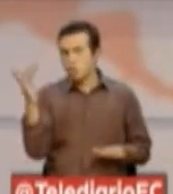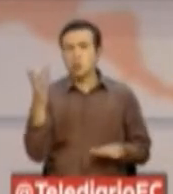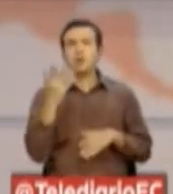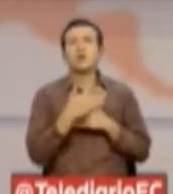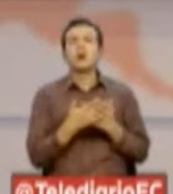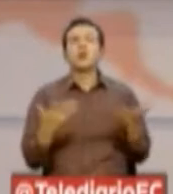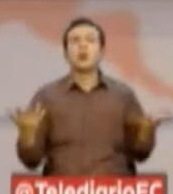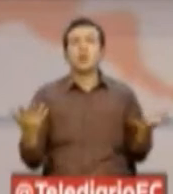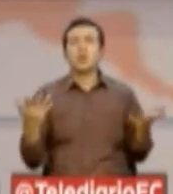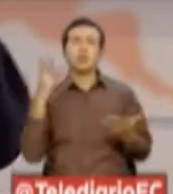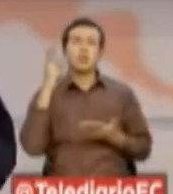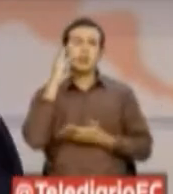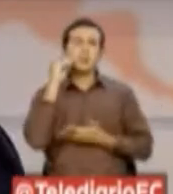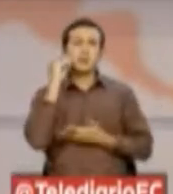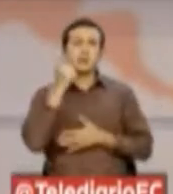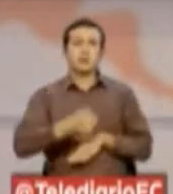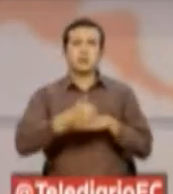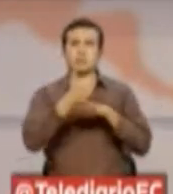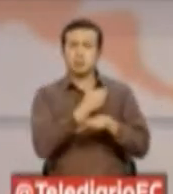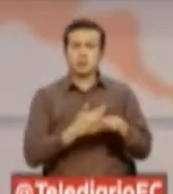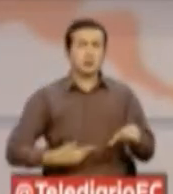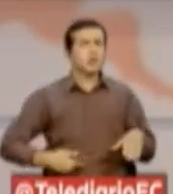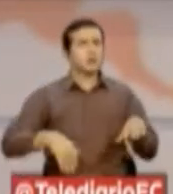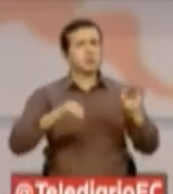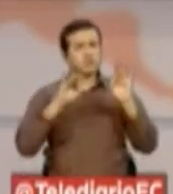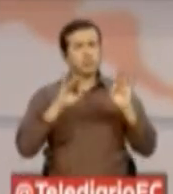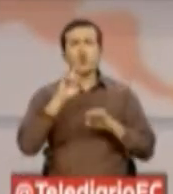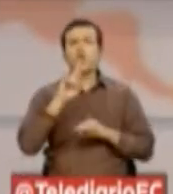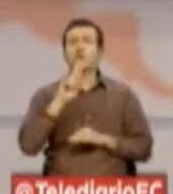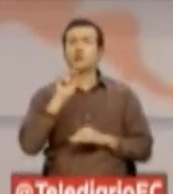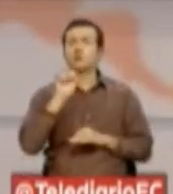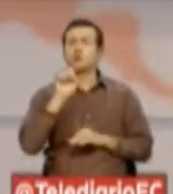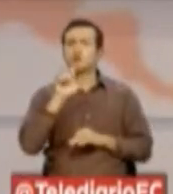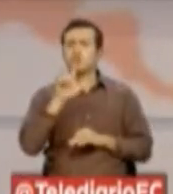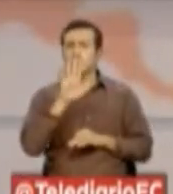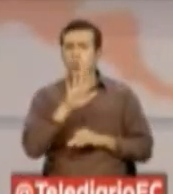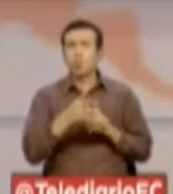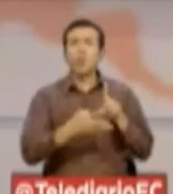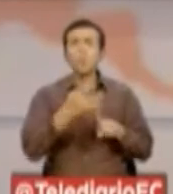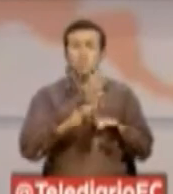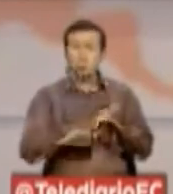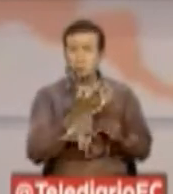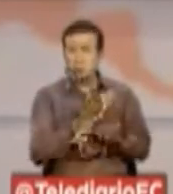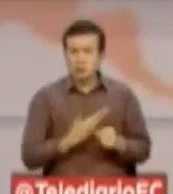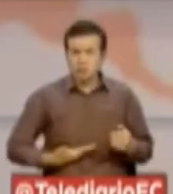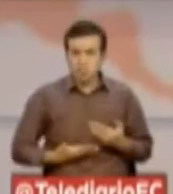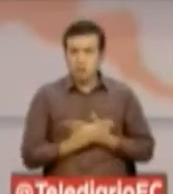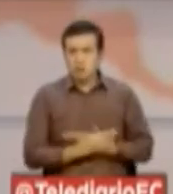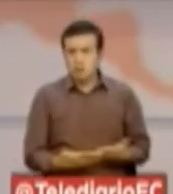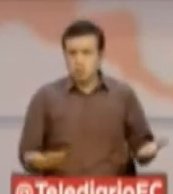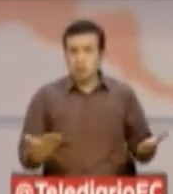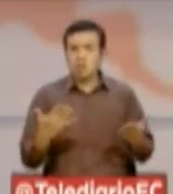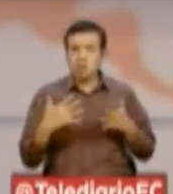partir de una experiencia de un gran presidente de roosevelt que fue reelecto cuatro veces y la opinión norteamericana